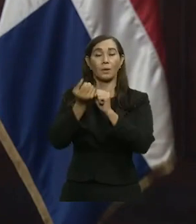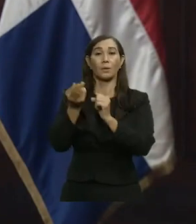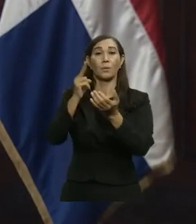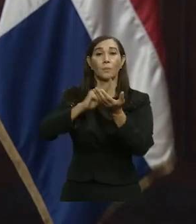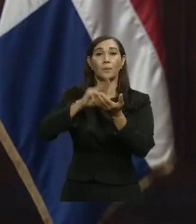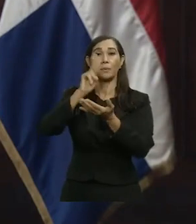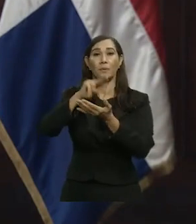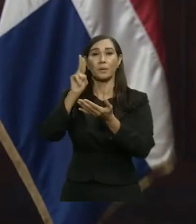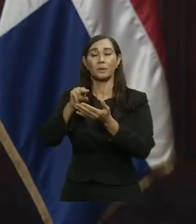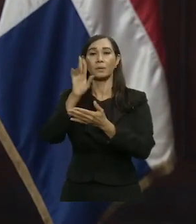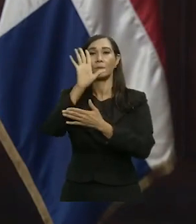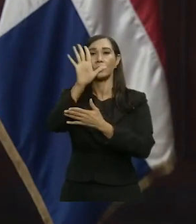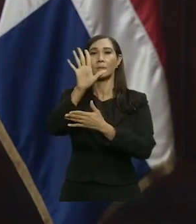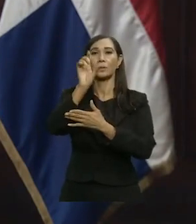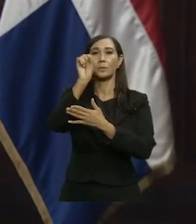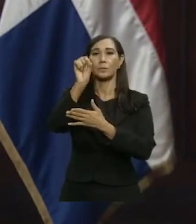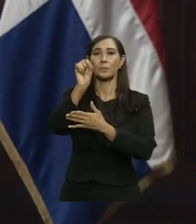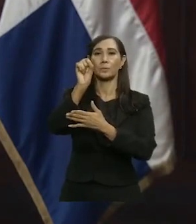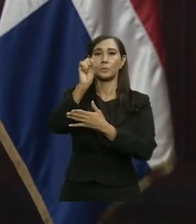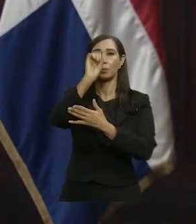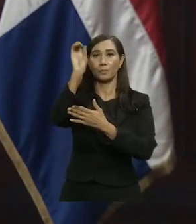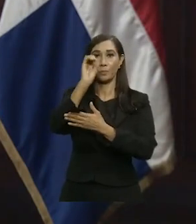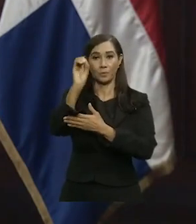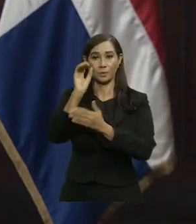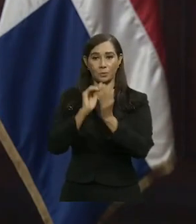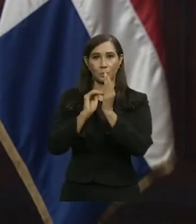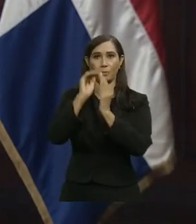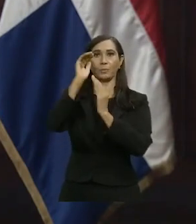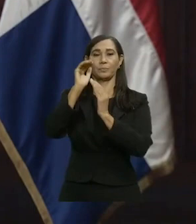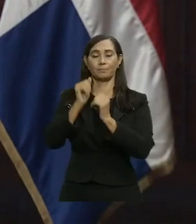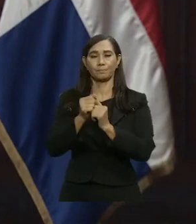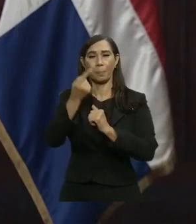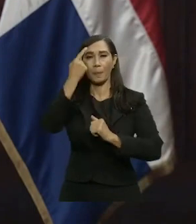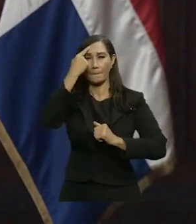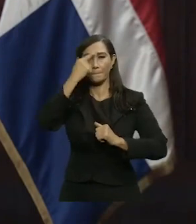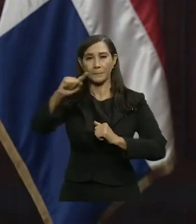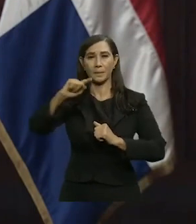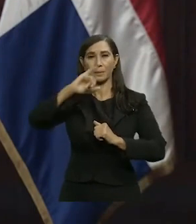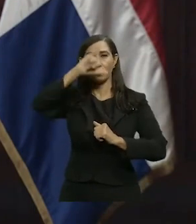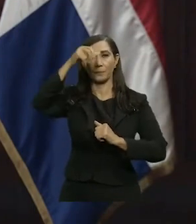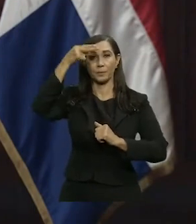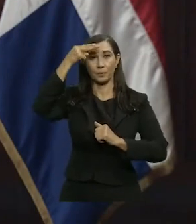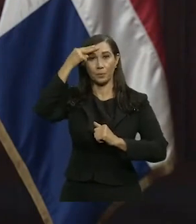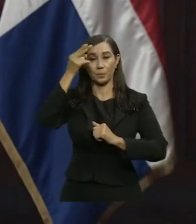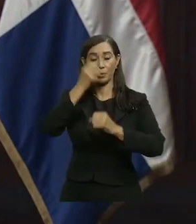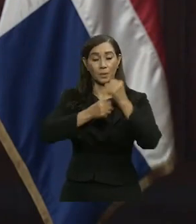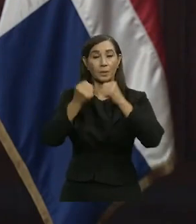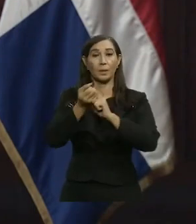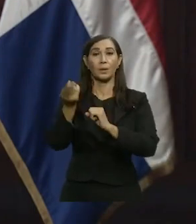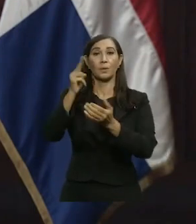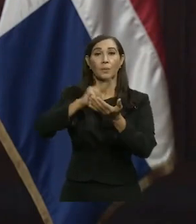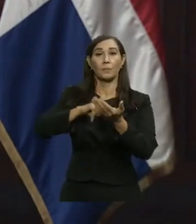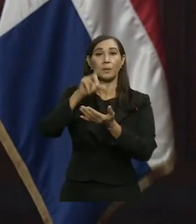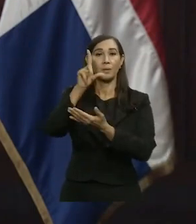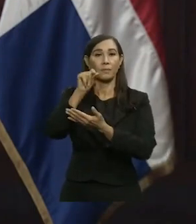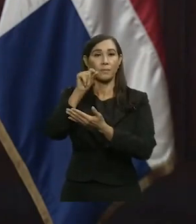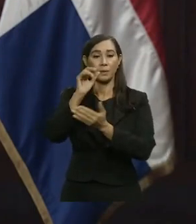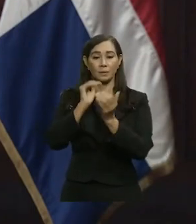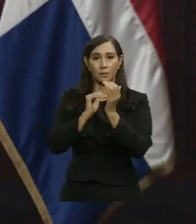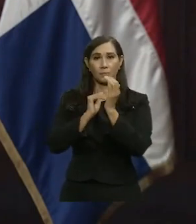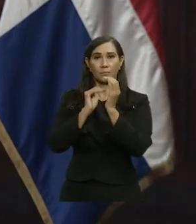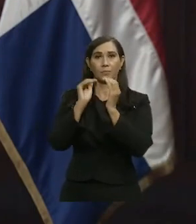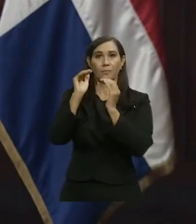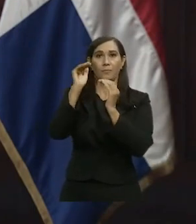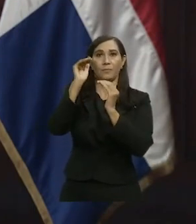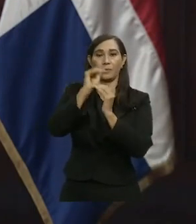de un 5.5%. Sin embargo, desde junio del 2020 se experimentó un